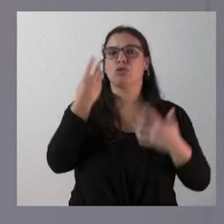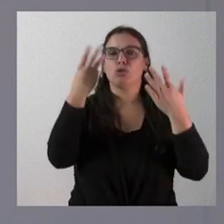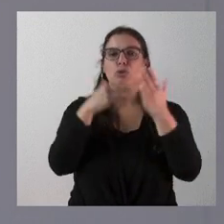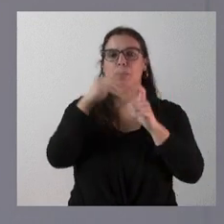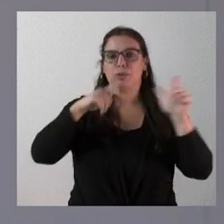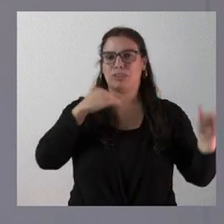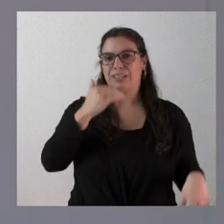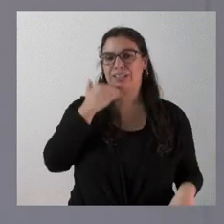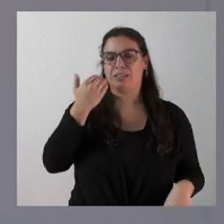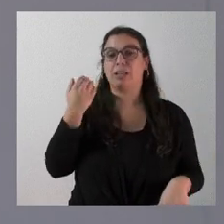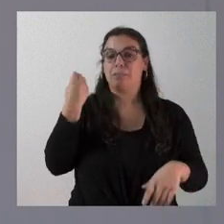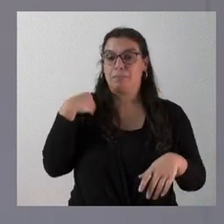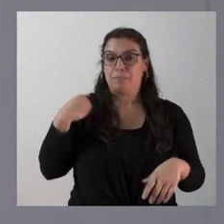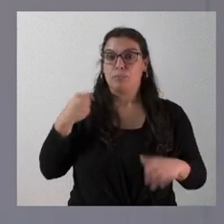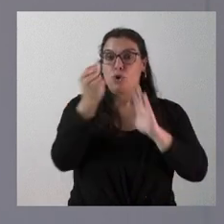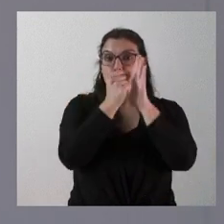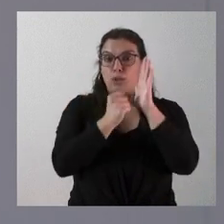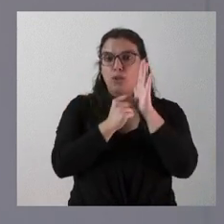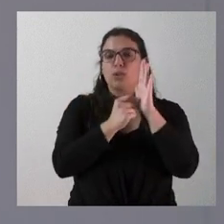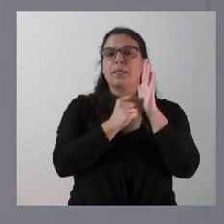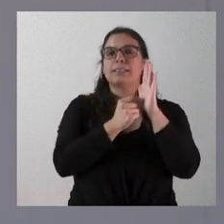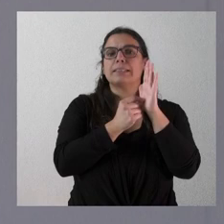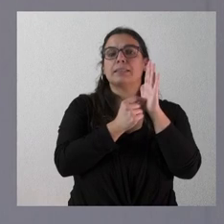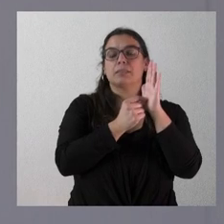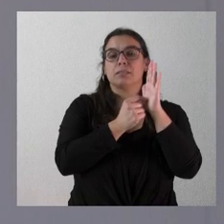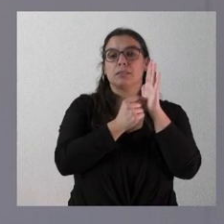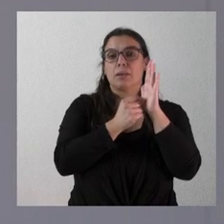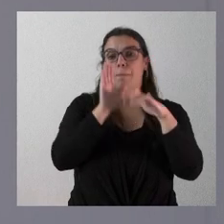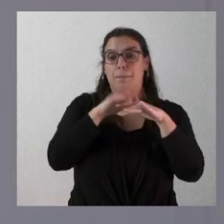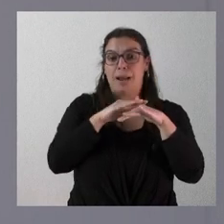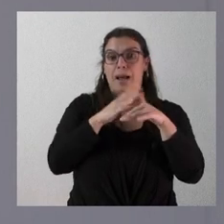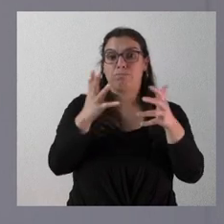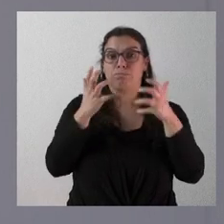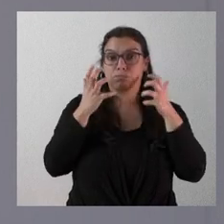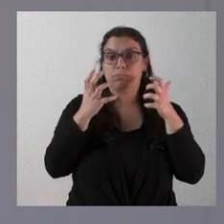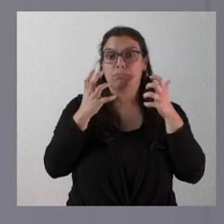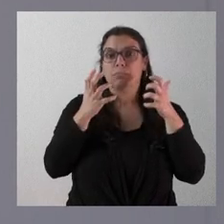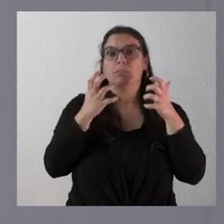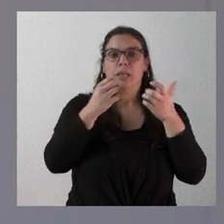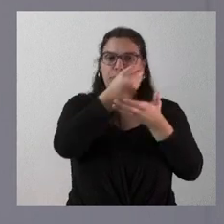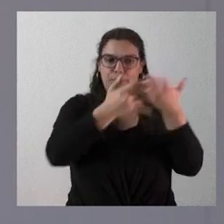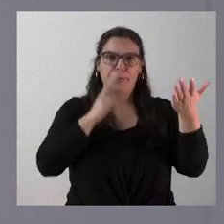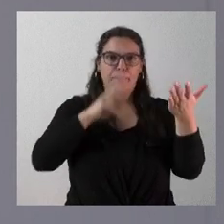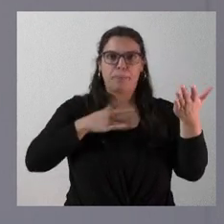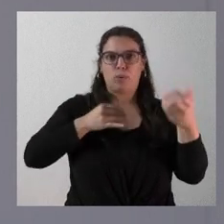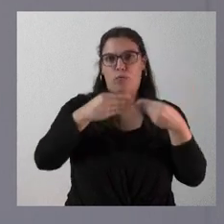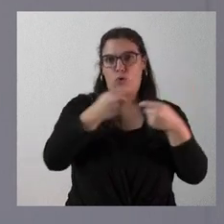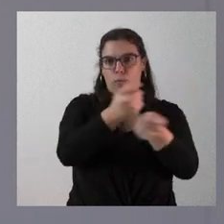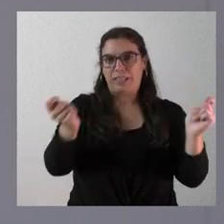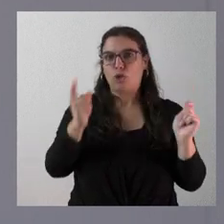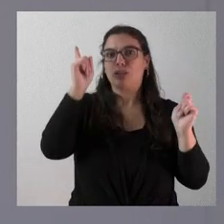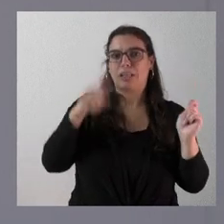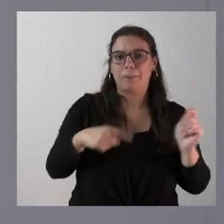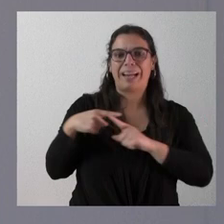personas tienen ustedes él las condiciones de esta ayuda quienes pueden hacer a la misma así como su distribución por sectores